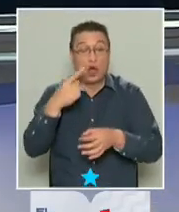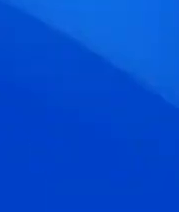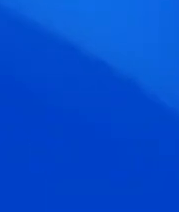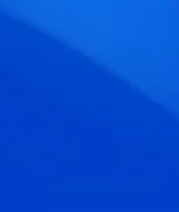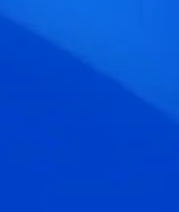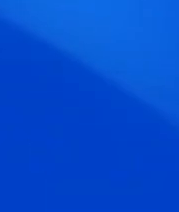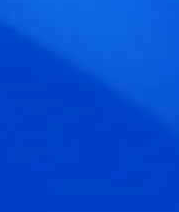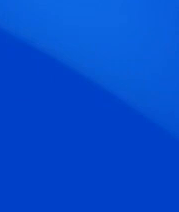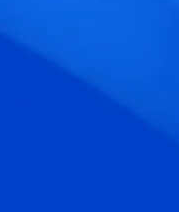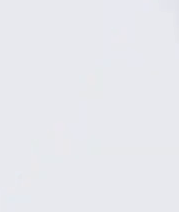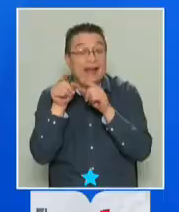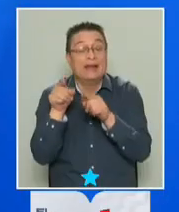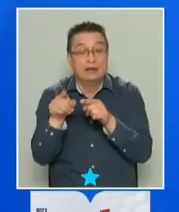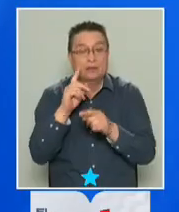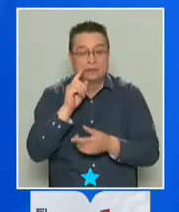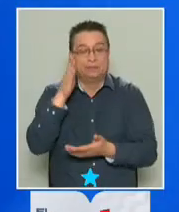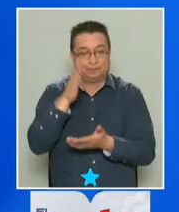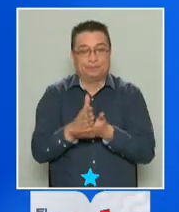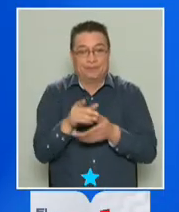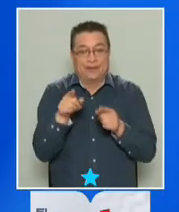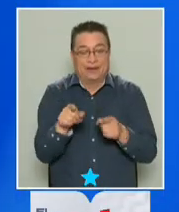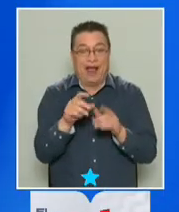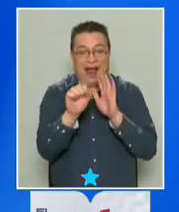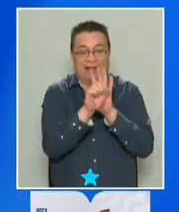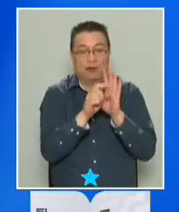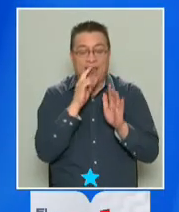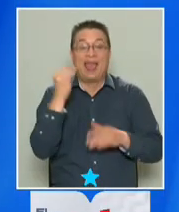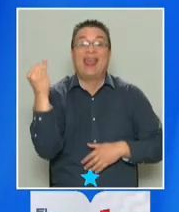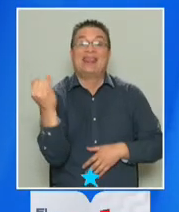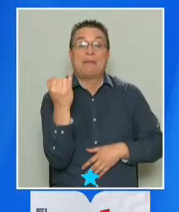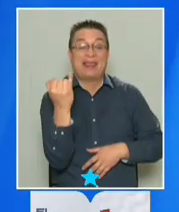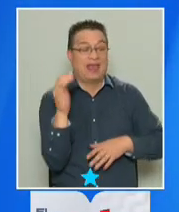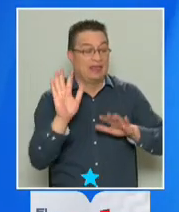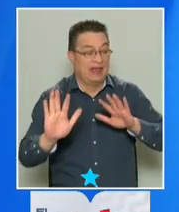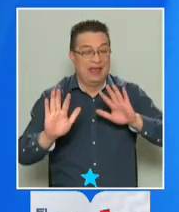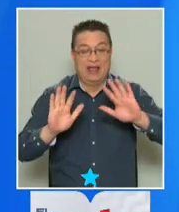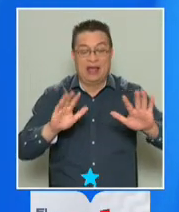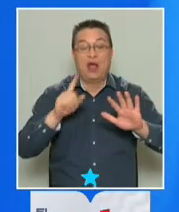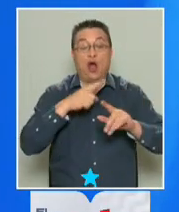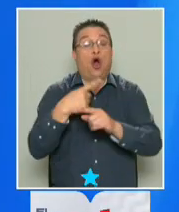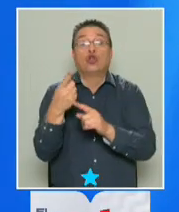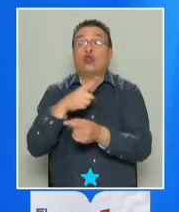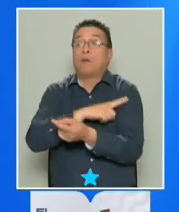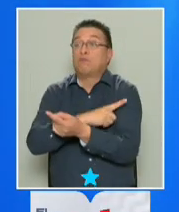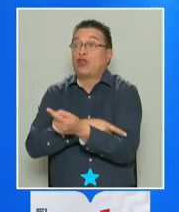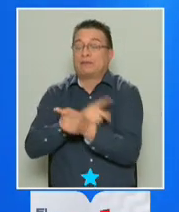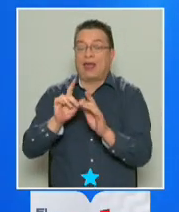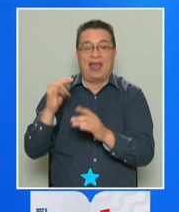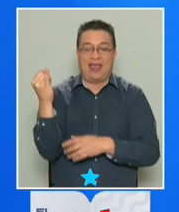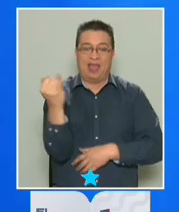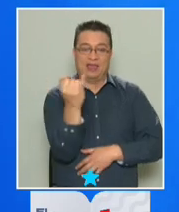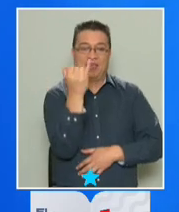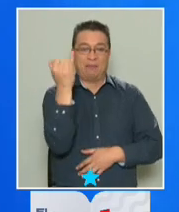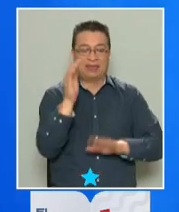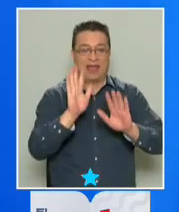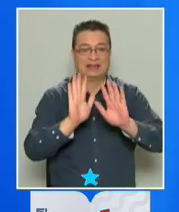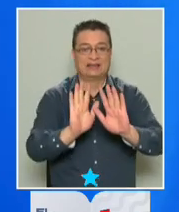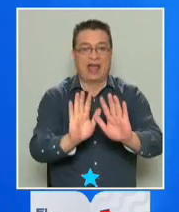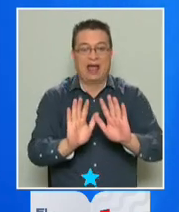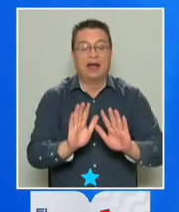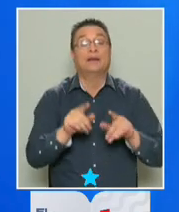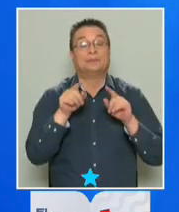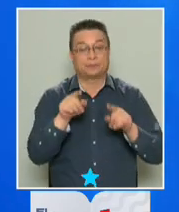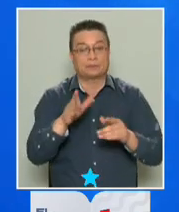jurisdicción dice el artículo y son independientes entre sí y de todo otro poder o autoridad independencia y es bien importante ese punto